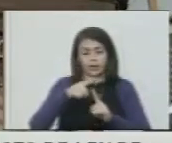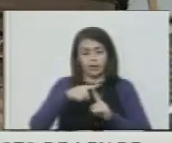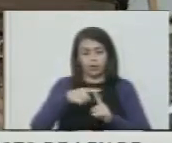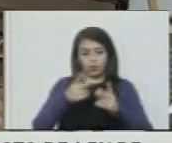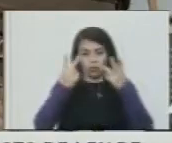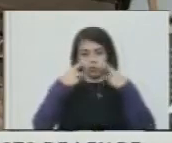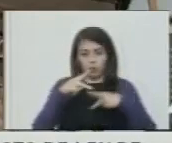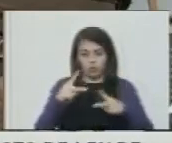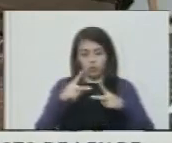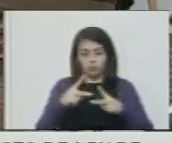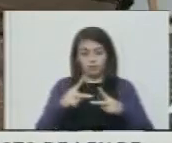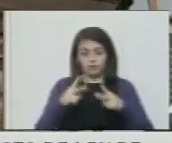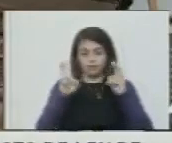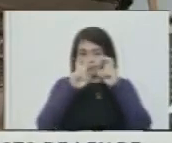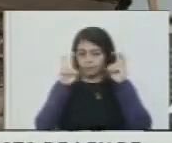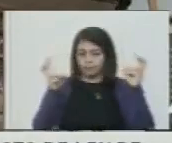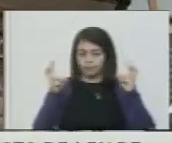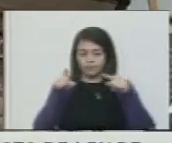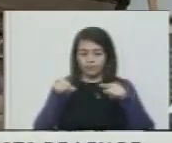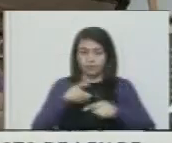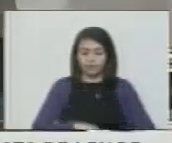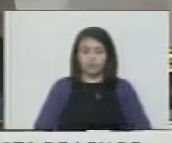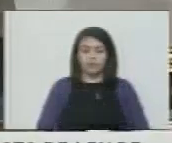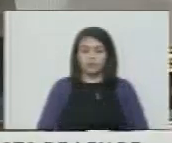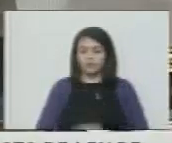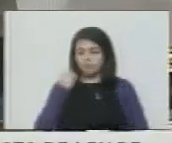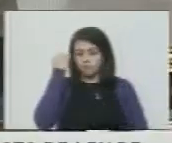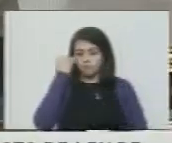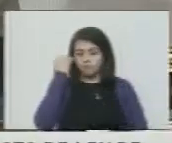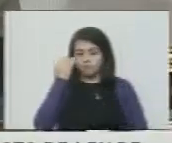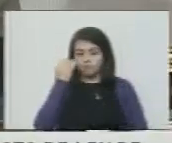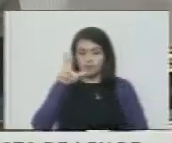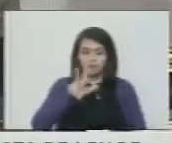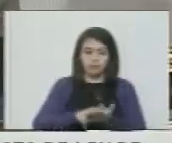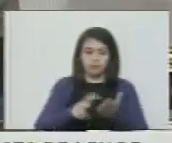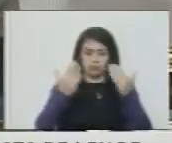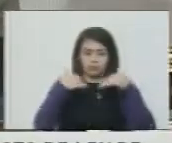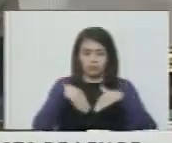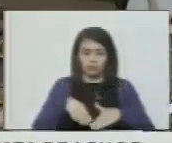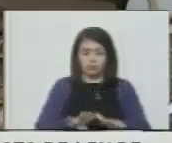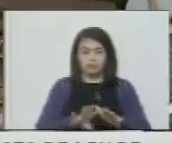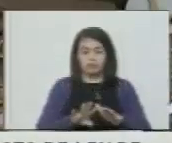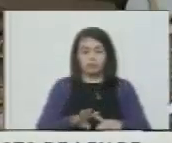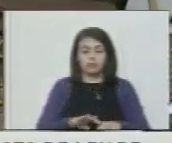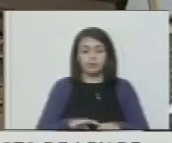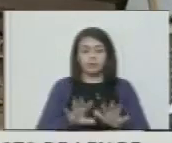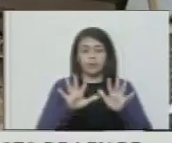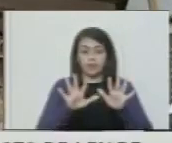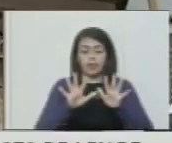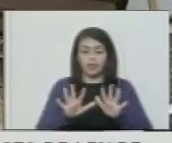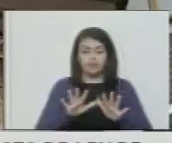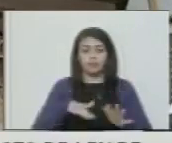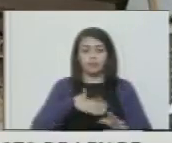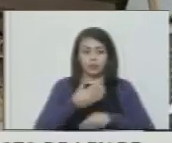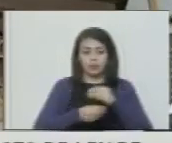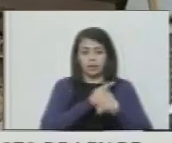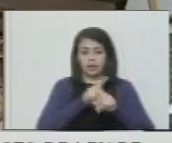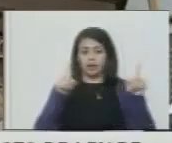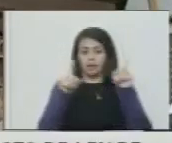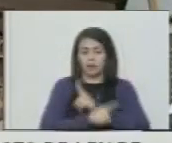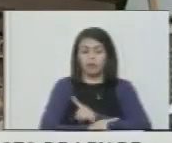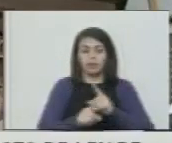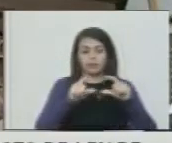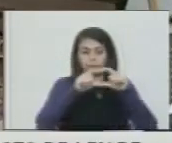del título 2 en los términos siguientes. En consideración. Aprobado. Siguiente. 10. Se